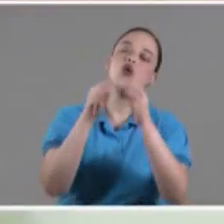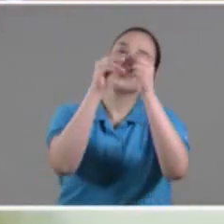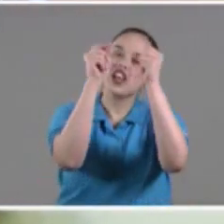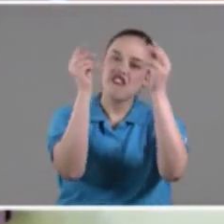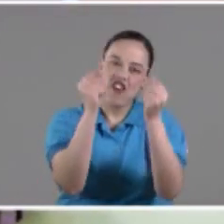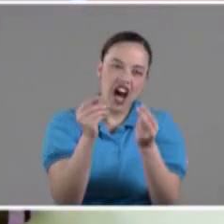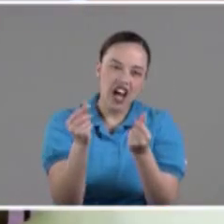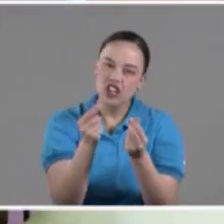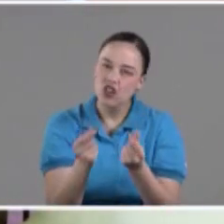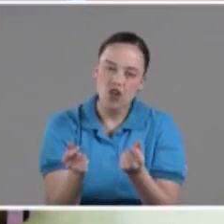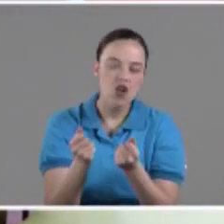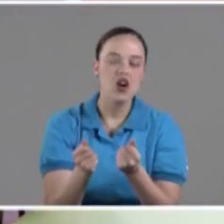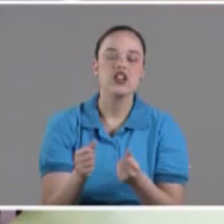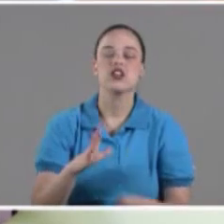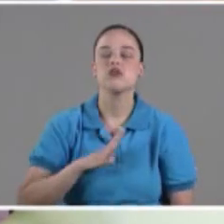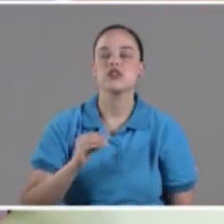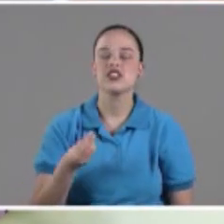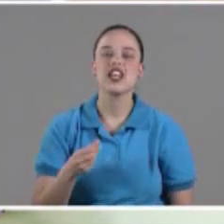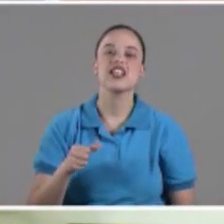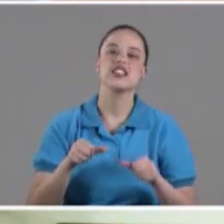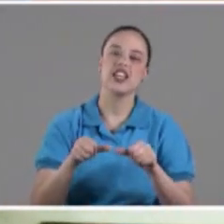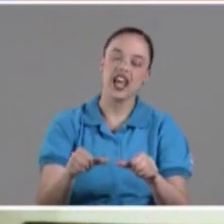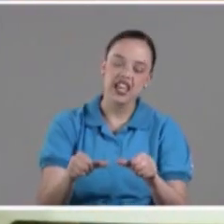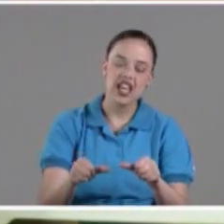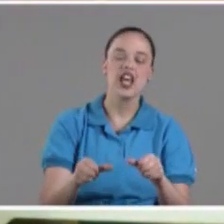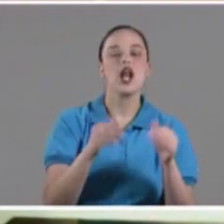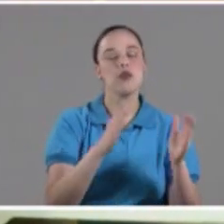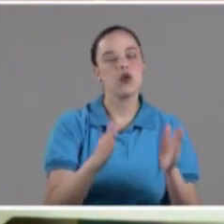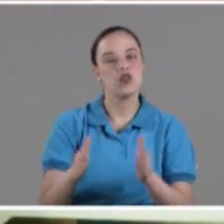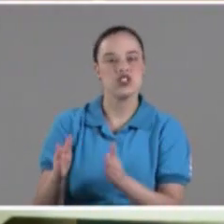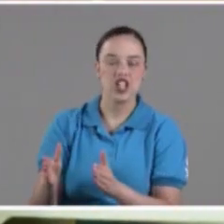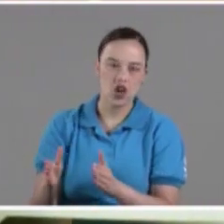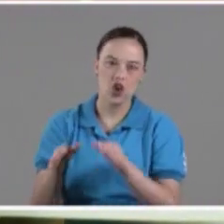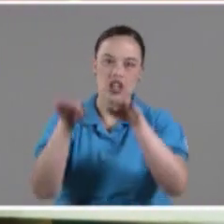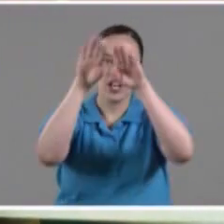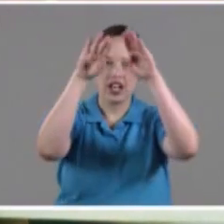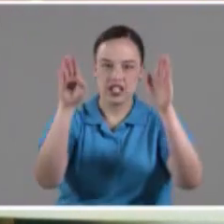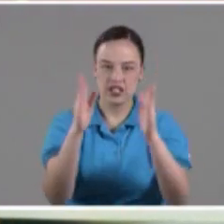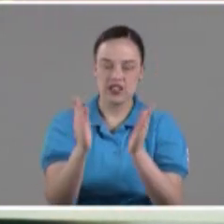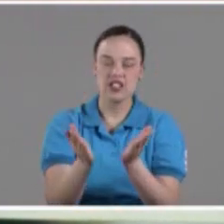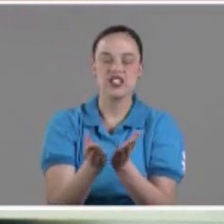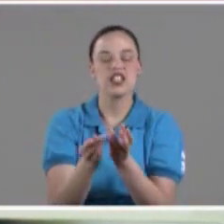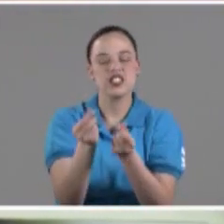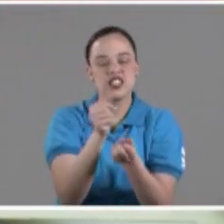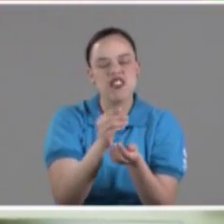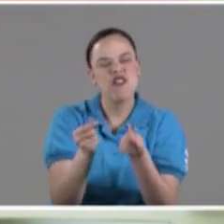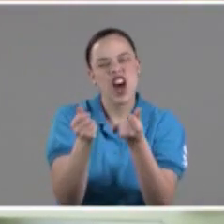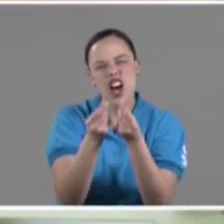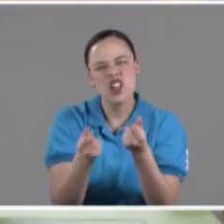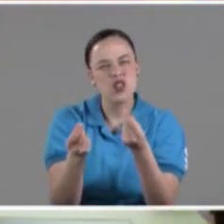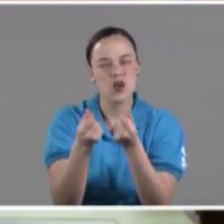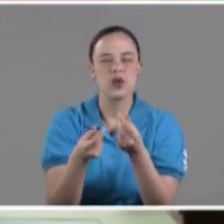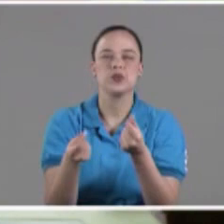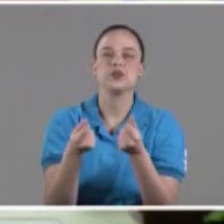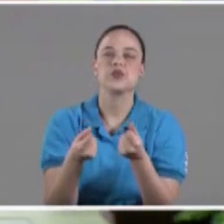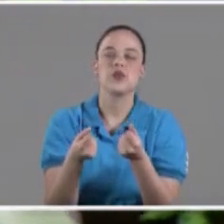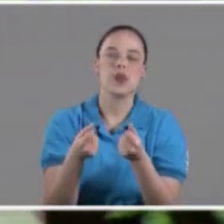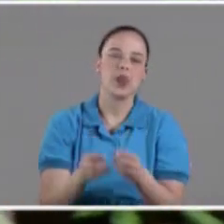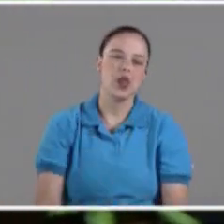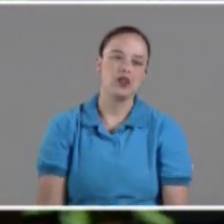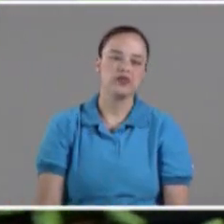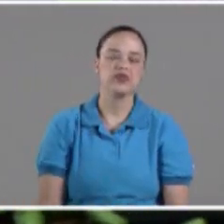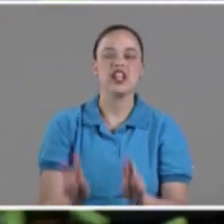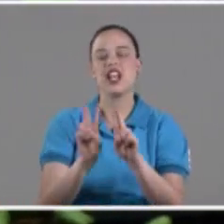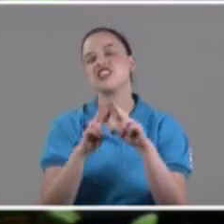que sigamos el proceso de las vasijas de barro si lo vemos desde el punto de vista de los vegetales